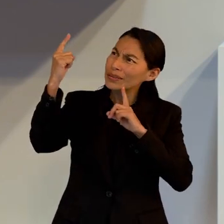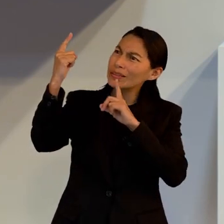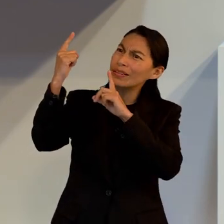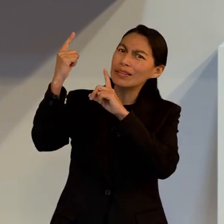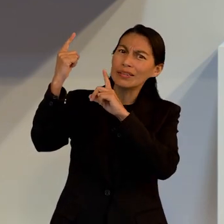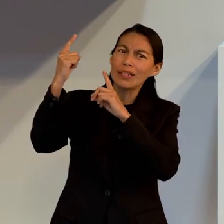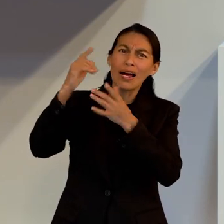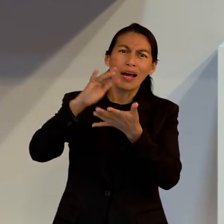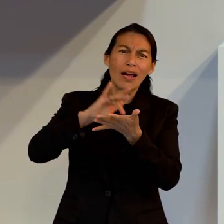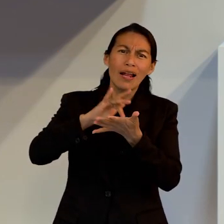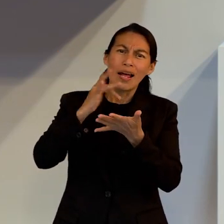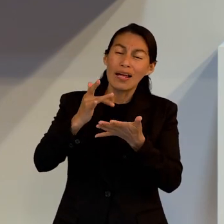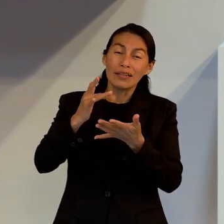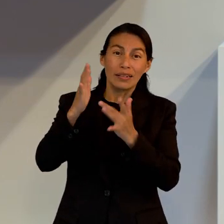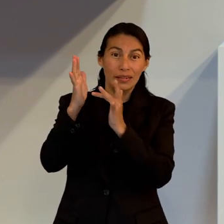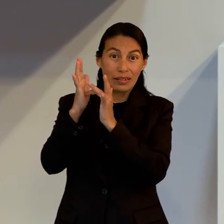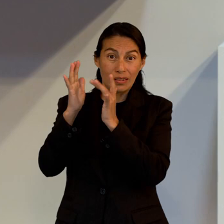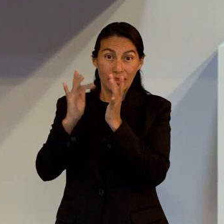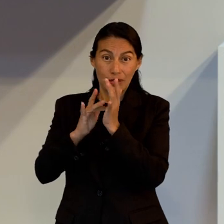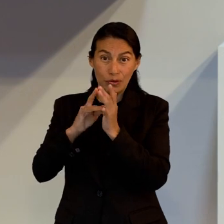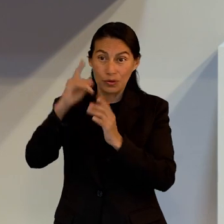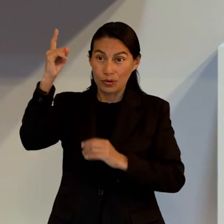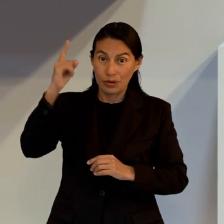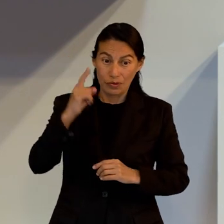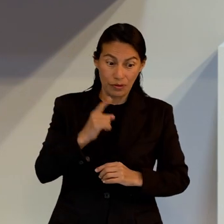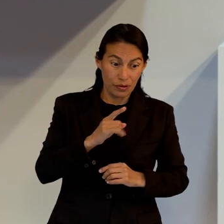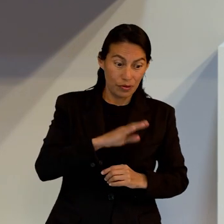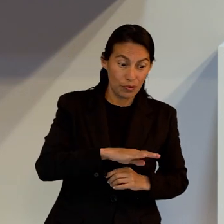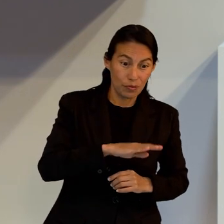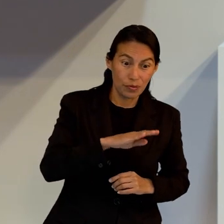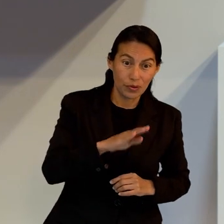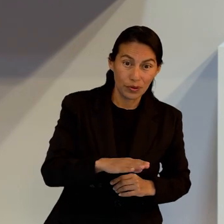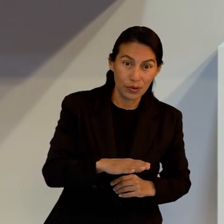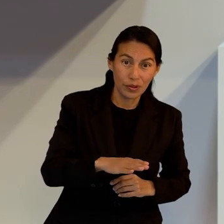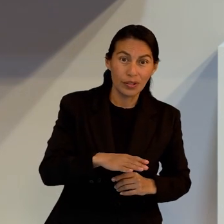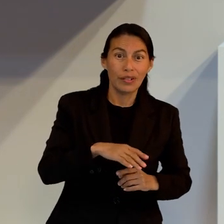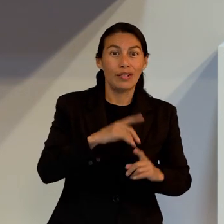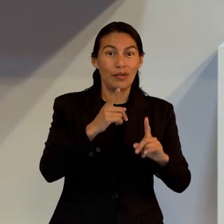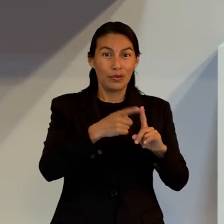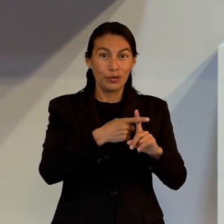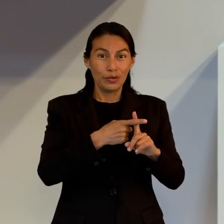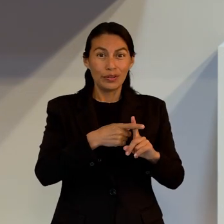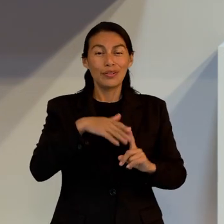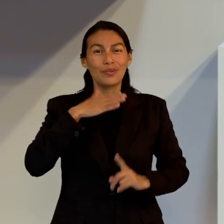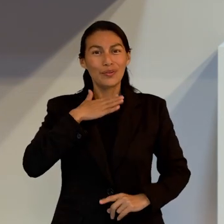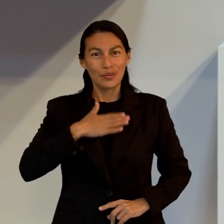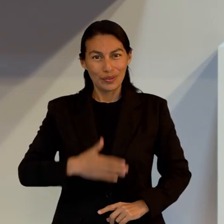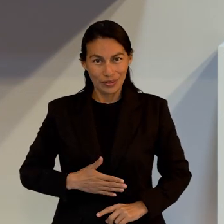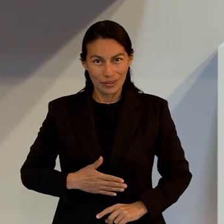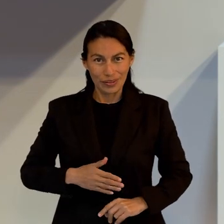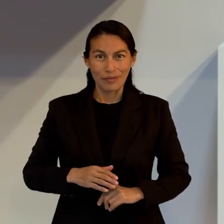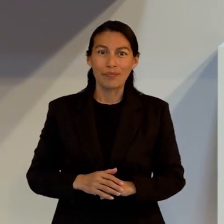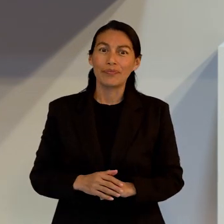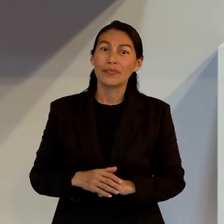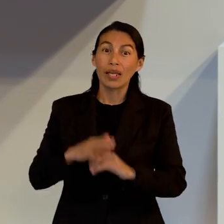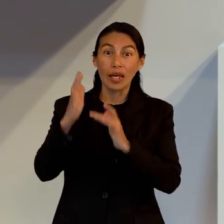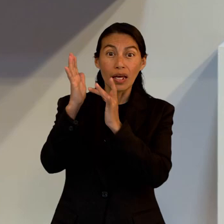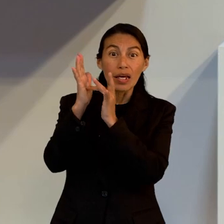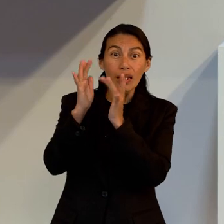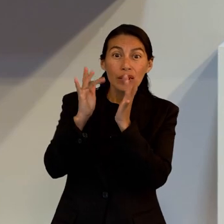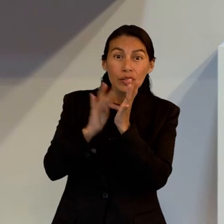a través de los méritos de jesús y de su justicia jesús